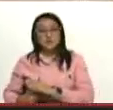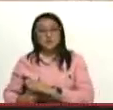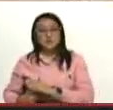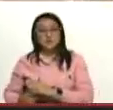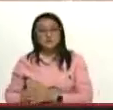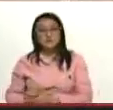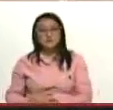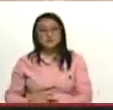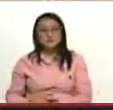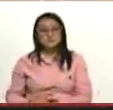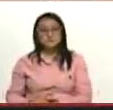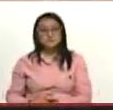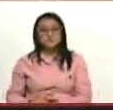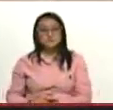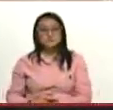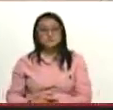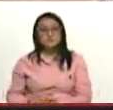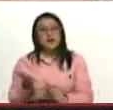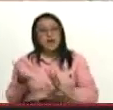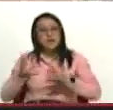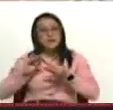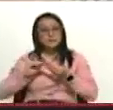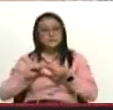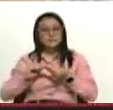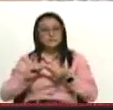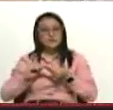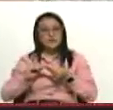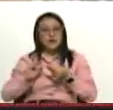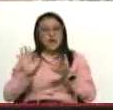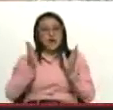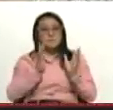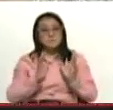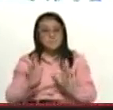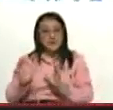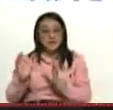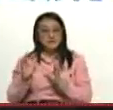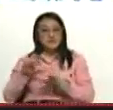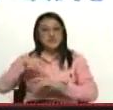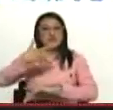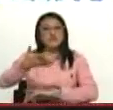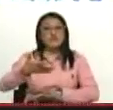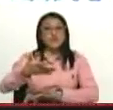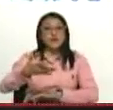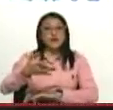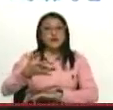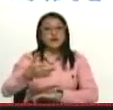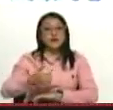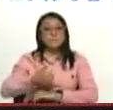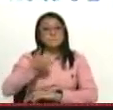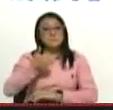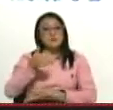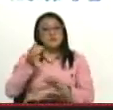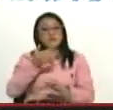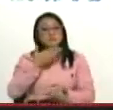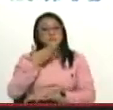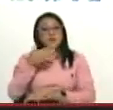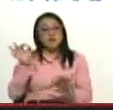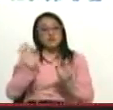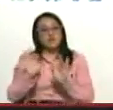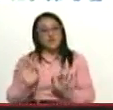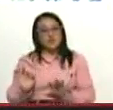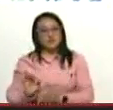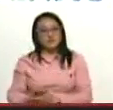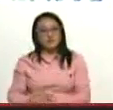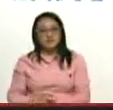para adaptarse al ambiente externo de la manera más eficaz posible